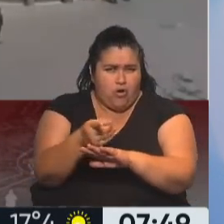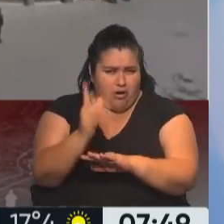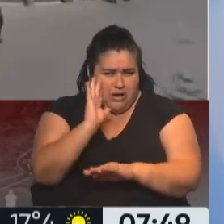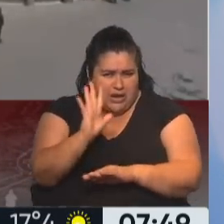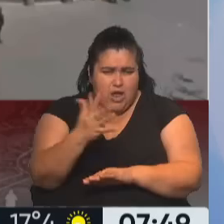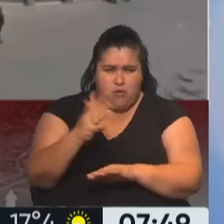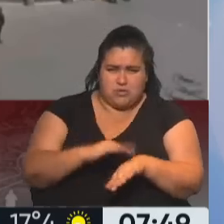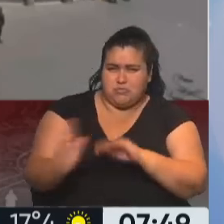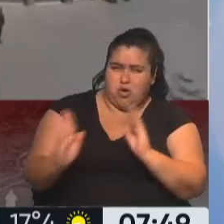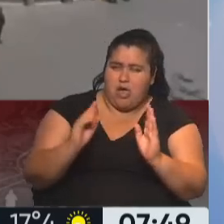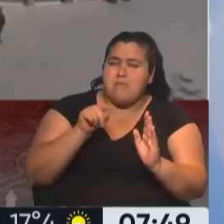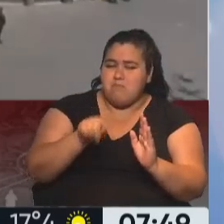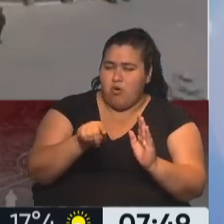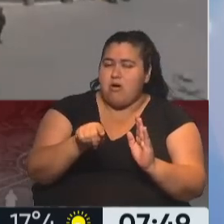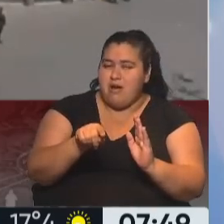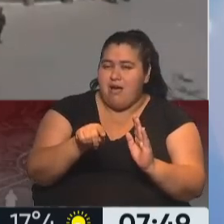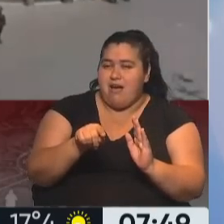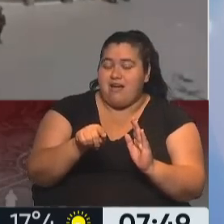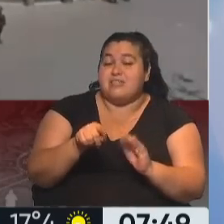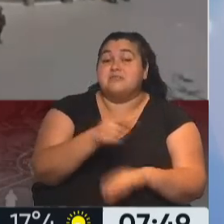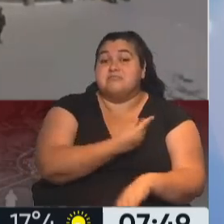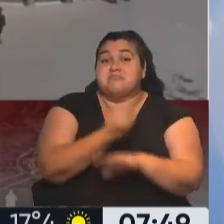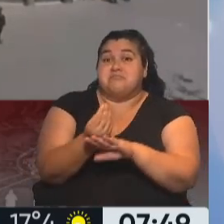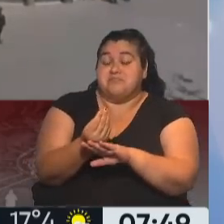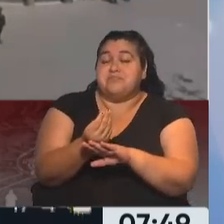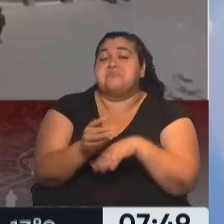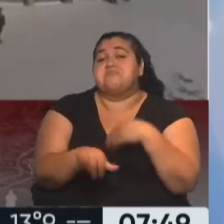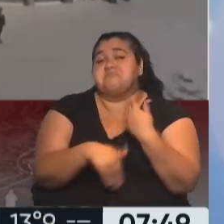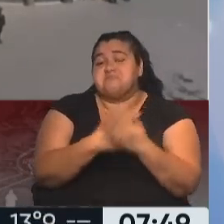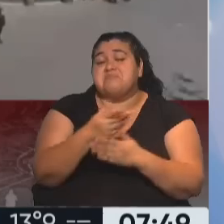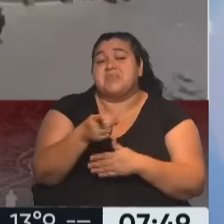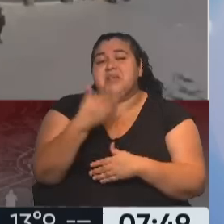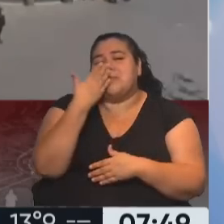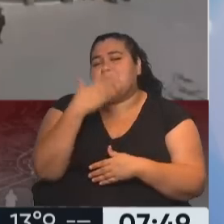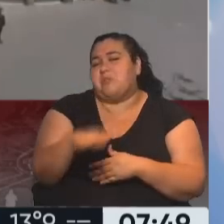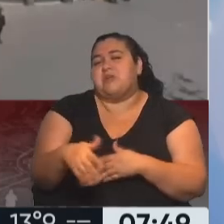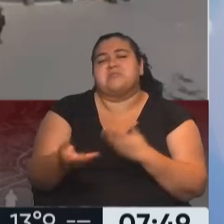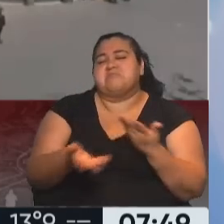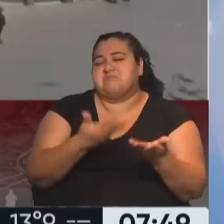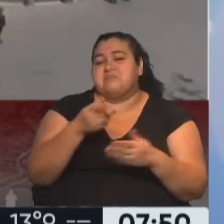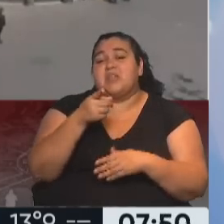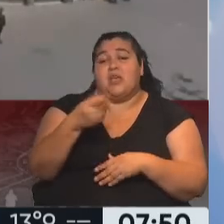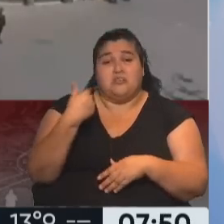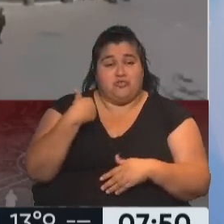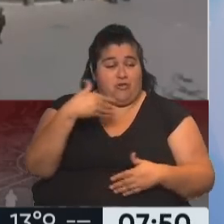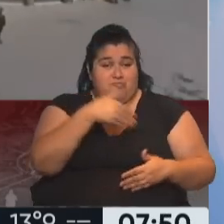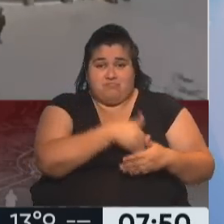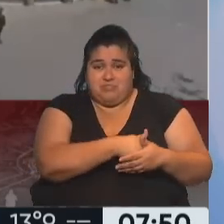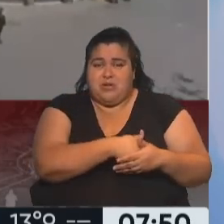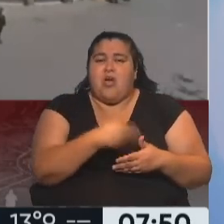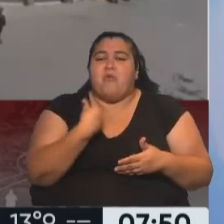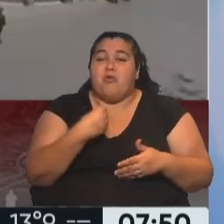sí. En esa época fue cuando lo hicieron y bueno, lo tenía en el bolsillo porque ayer fui a